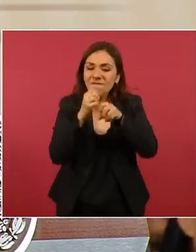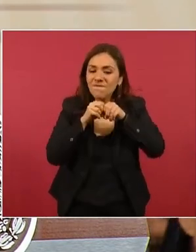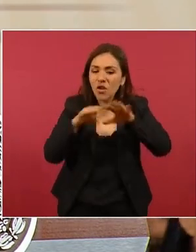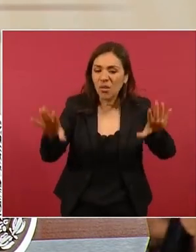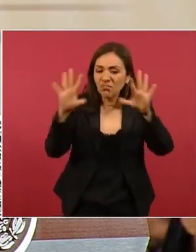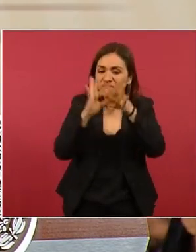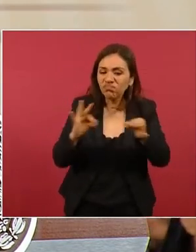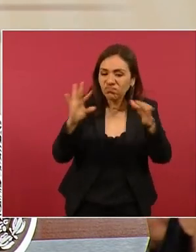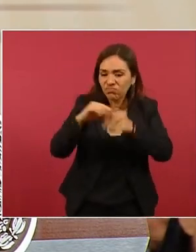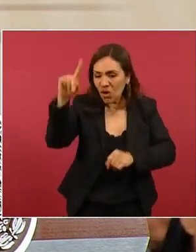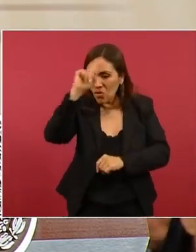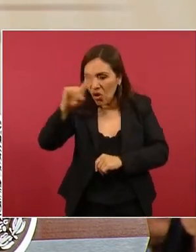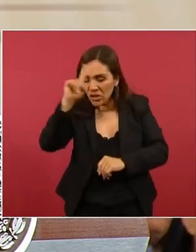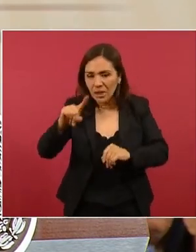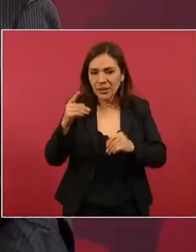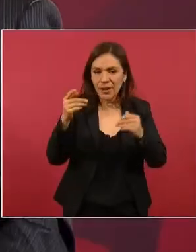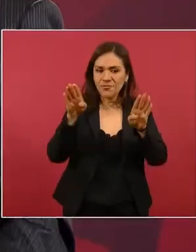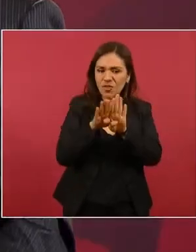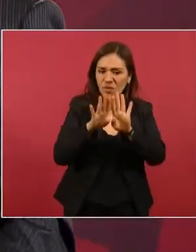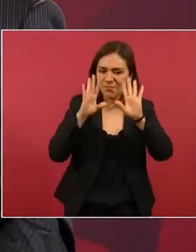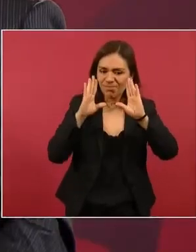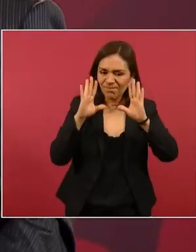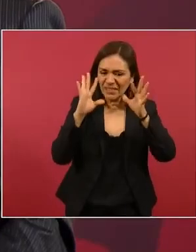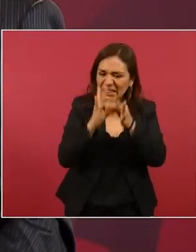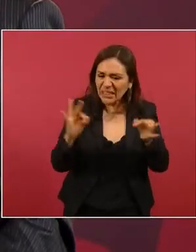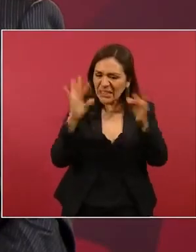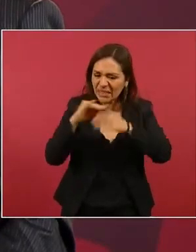se concientiza.